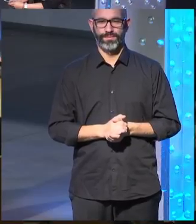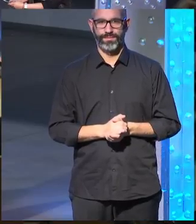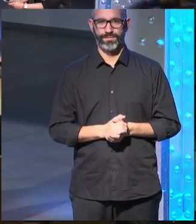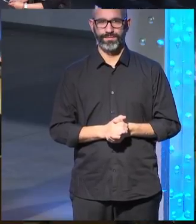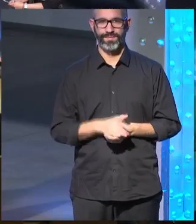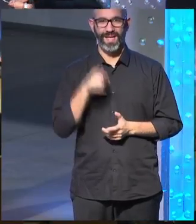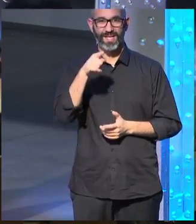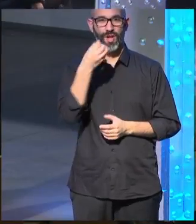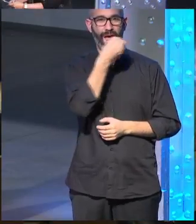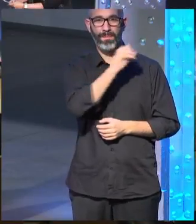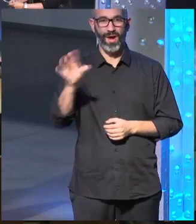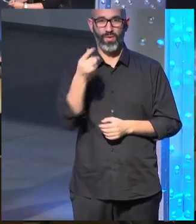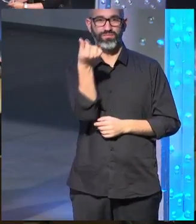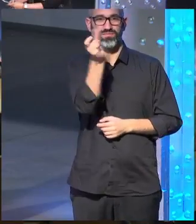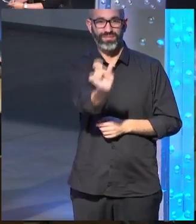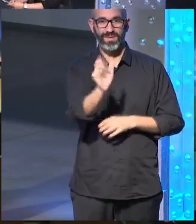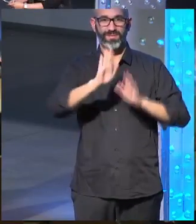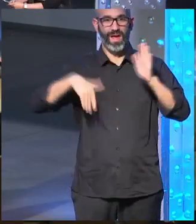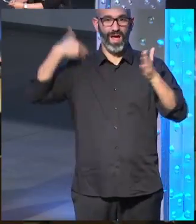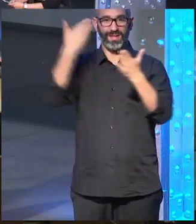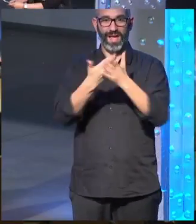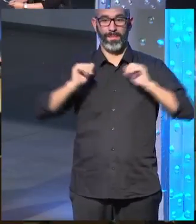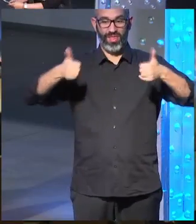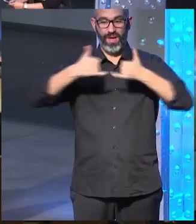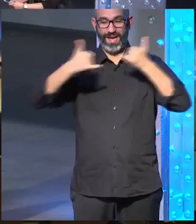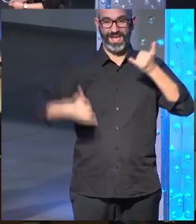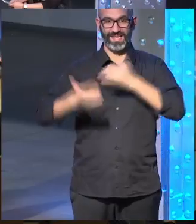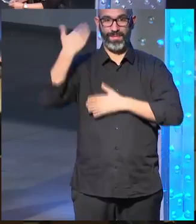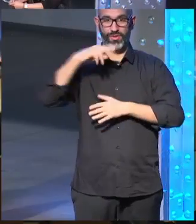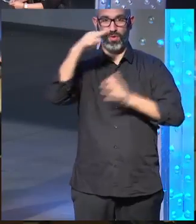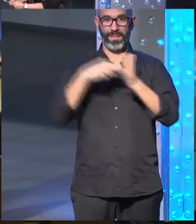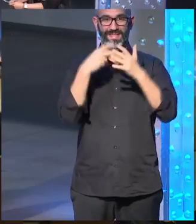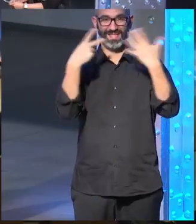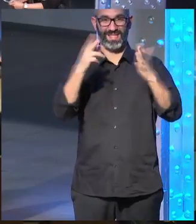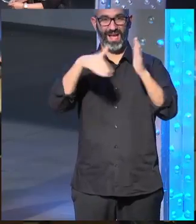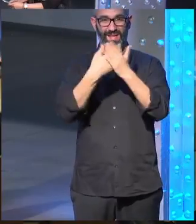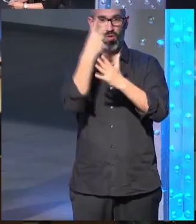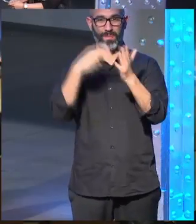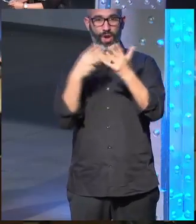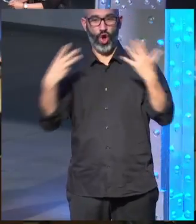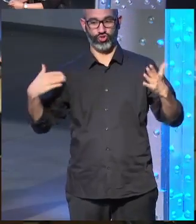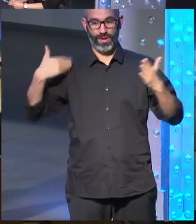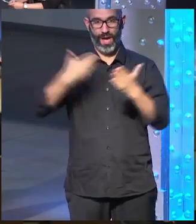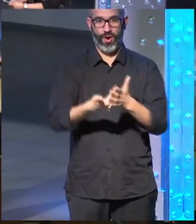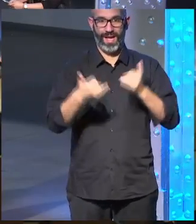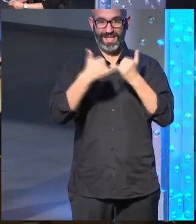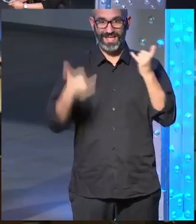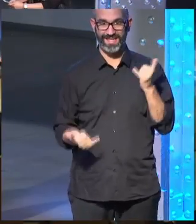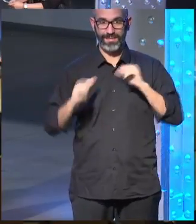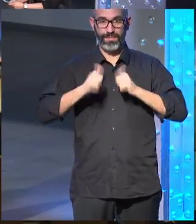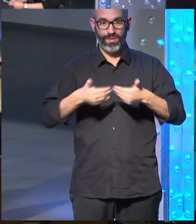esto es la mejor cifra desde el que se empezó la crisis, desde el 2007-2008. La Seguridad